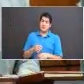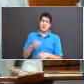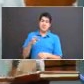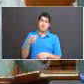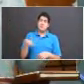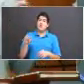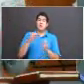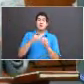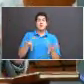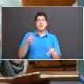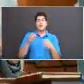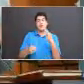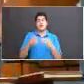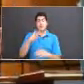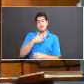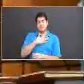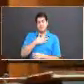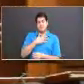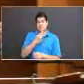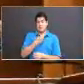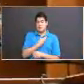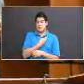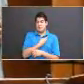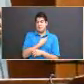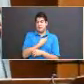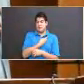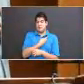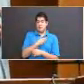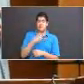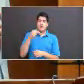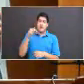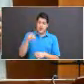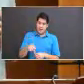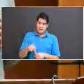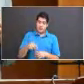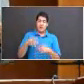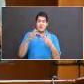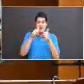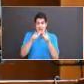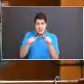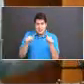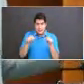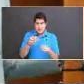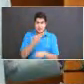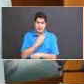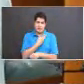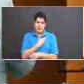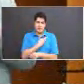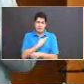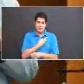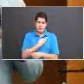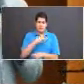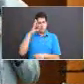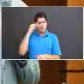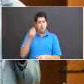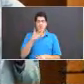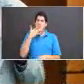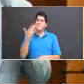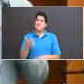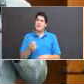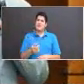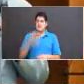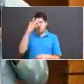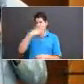el mío. No, aquí la cosa es, en este momento, es de analizarse uno mismo, hermano. Porque mire, es muy fácil echar la culpa a otro. Fulano de